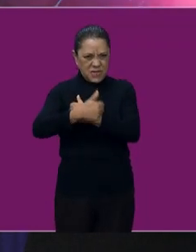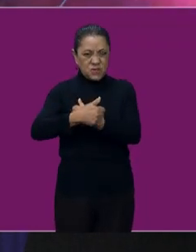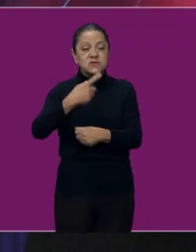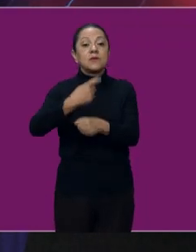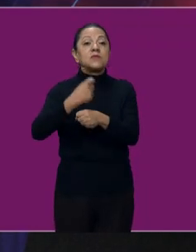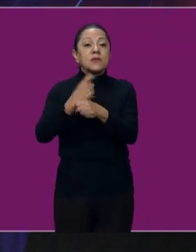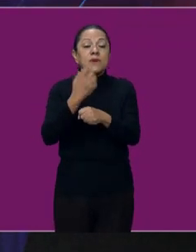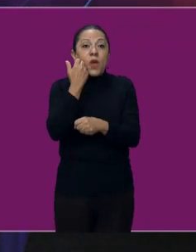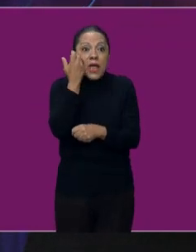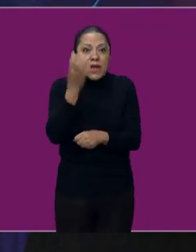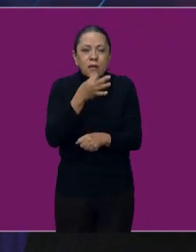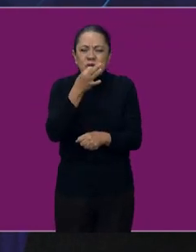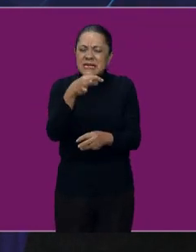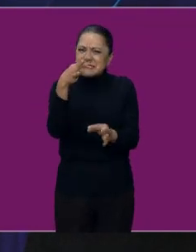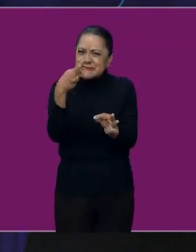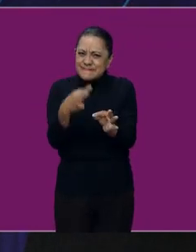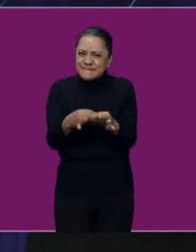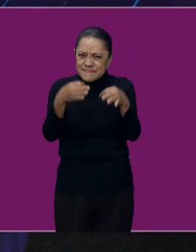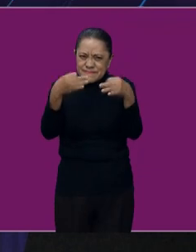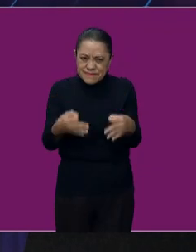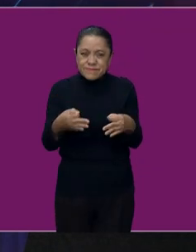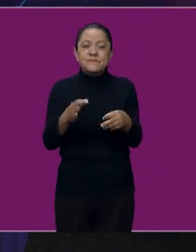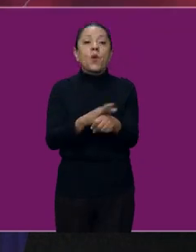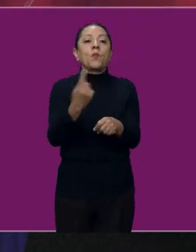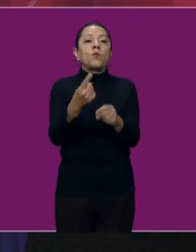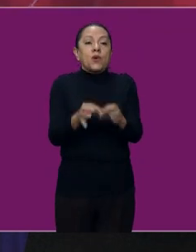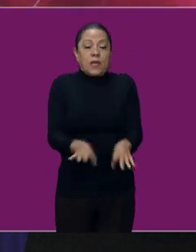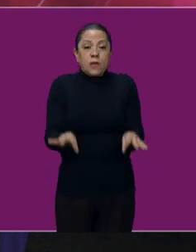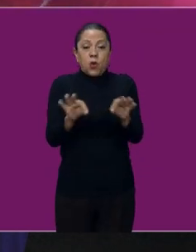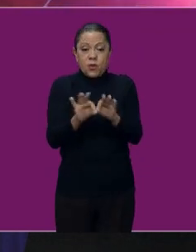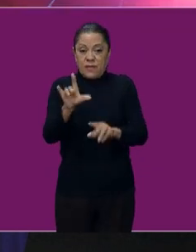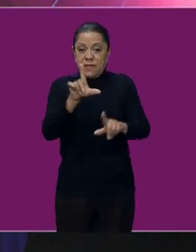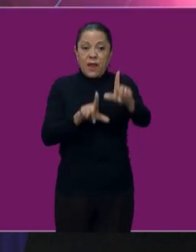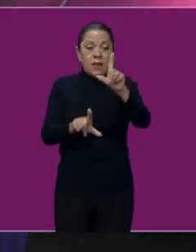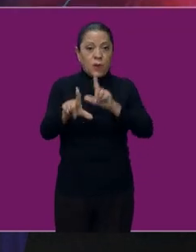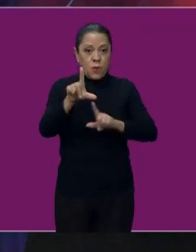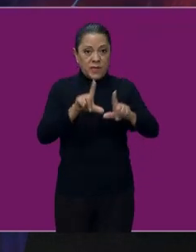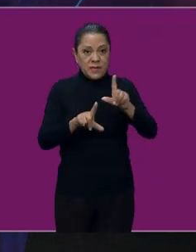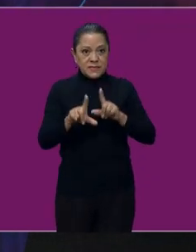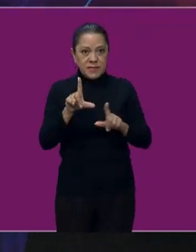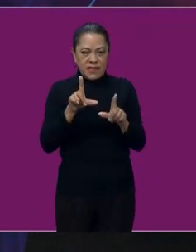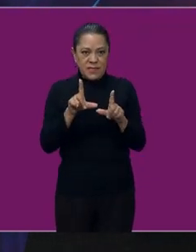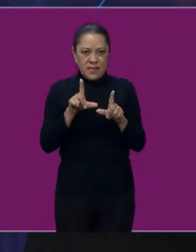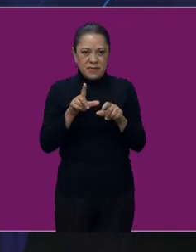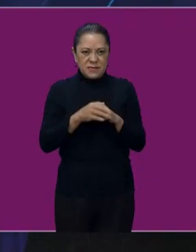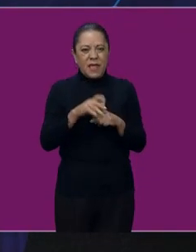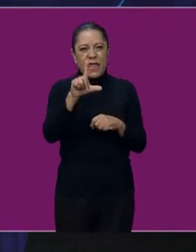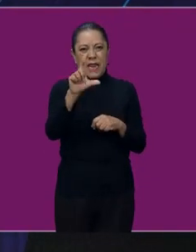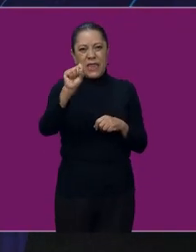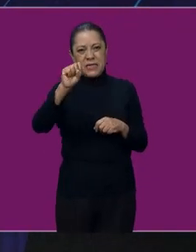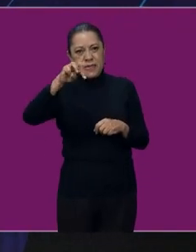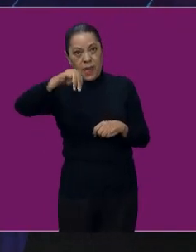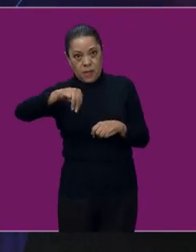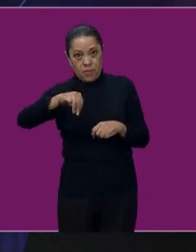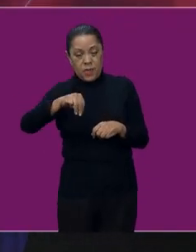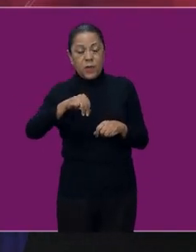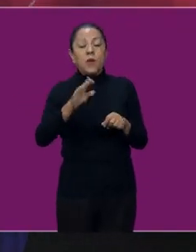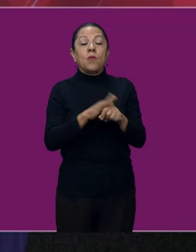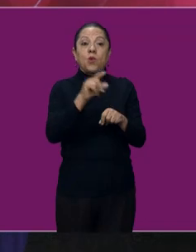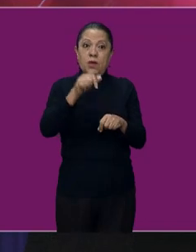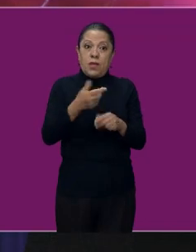quisiera que enfatizamos es por qué es importante el lenguaje de señas que además cada vez es mucho más visible en diferentes